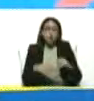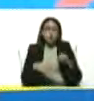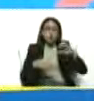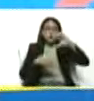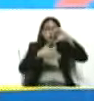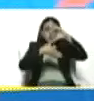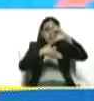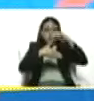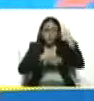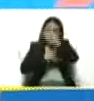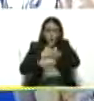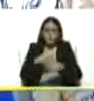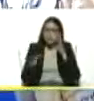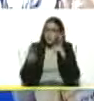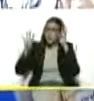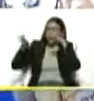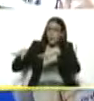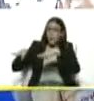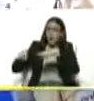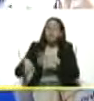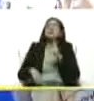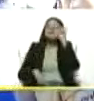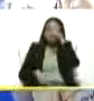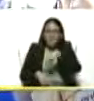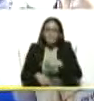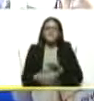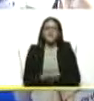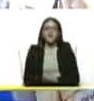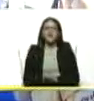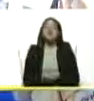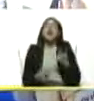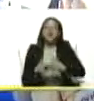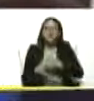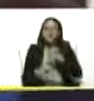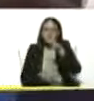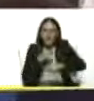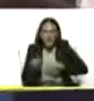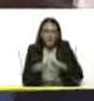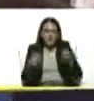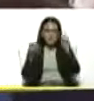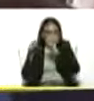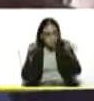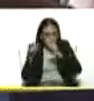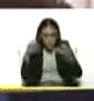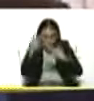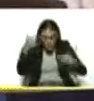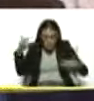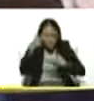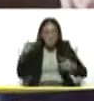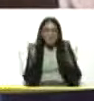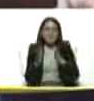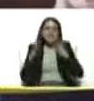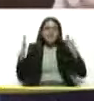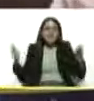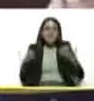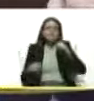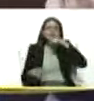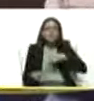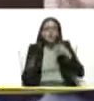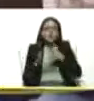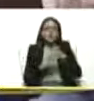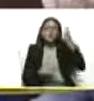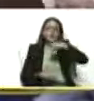de Sudamérica y escribiremos una página gigantesca en la historia del pensamiento y la